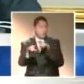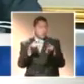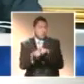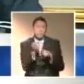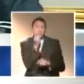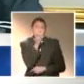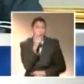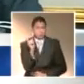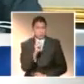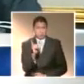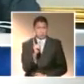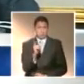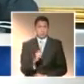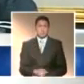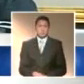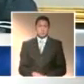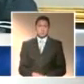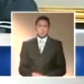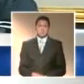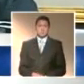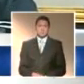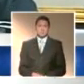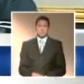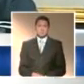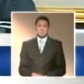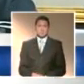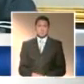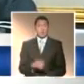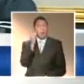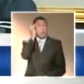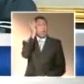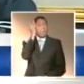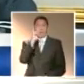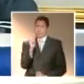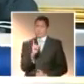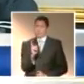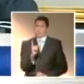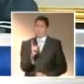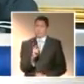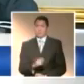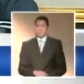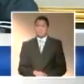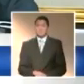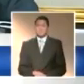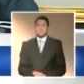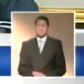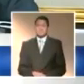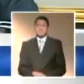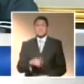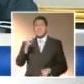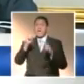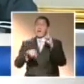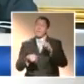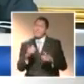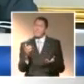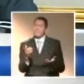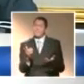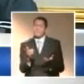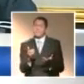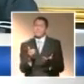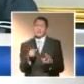absolutamente nada. Nosotros hemos presentado aquí en esta asamblea pruebas contundentes, no chismes, no cuentos, no